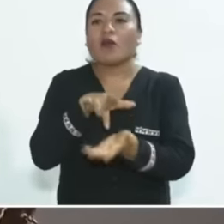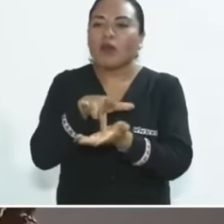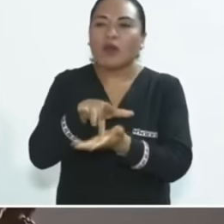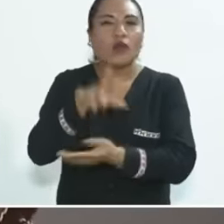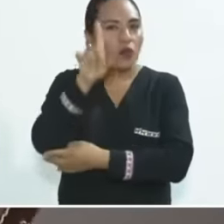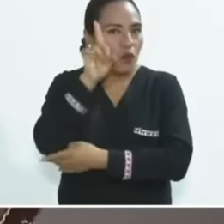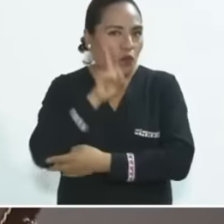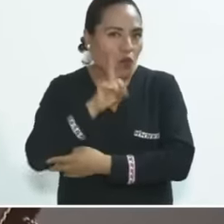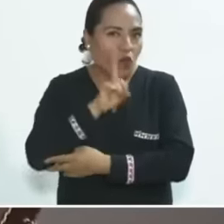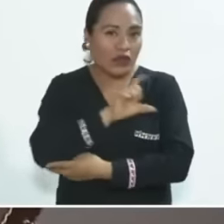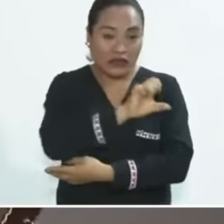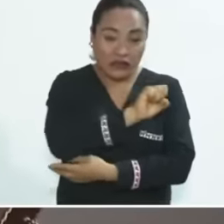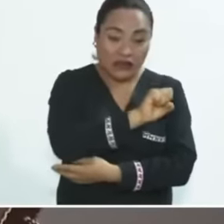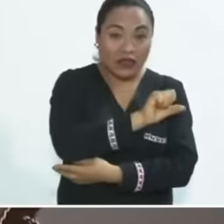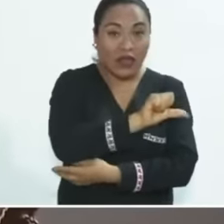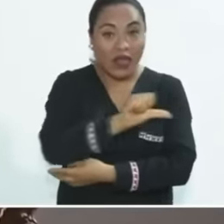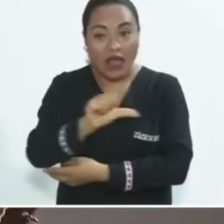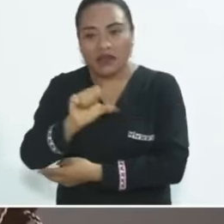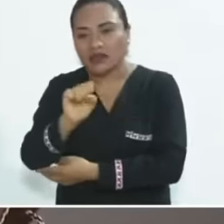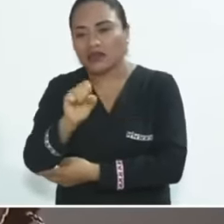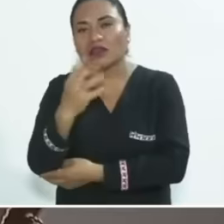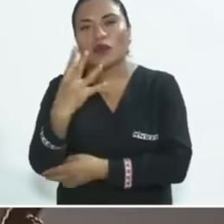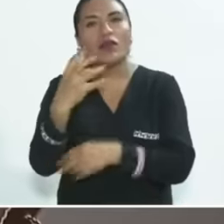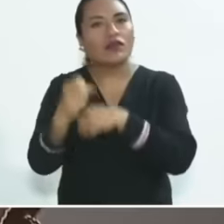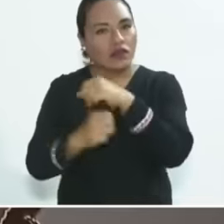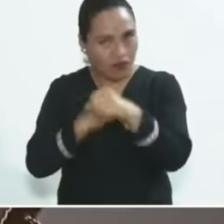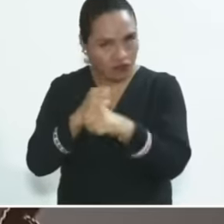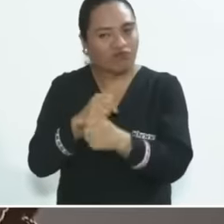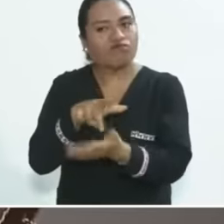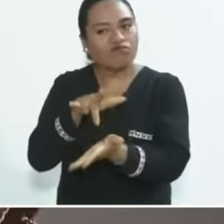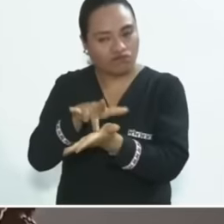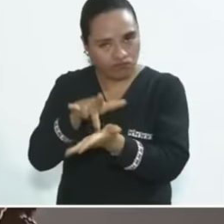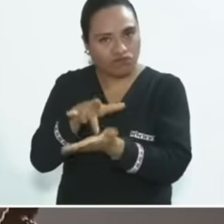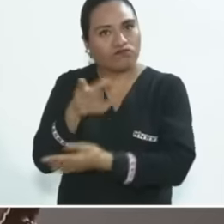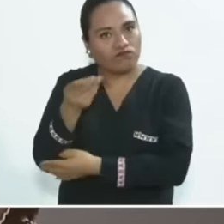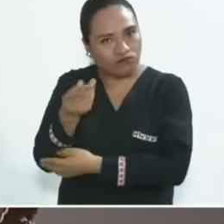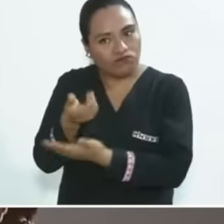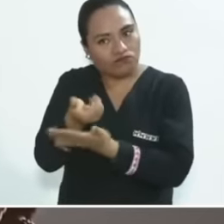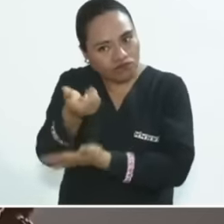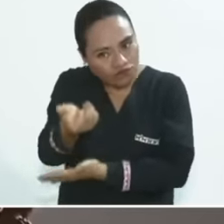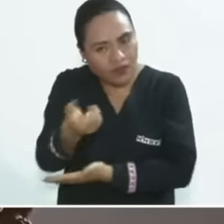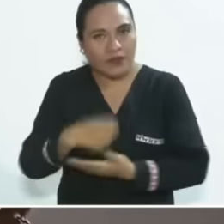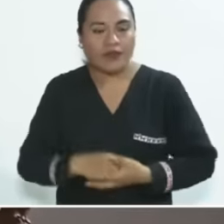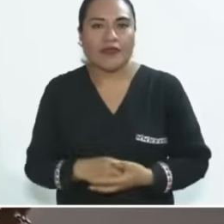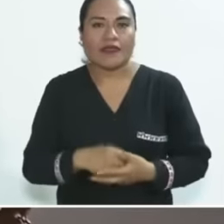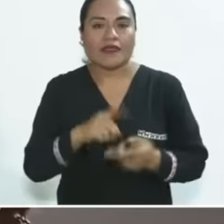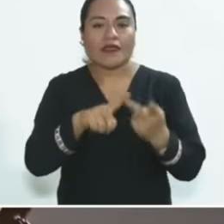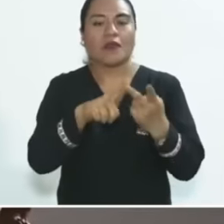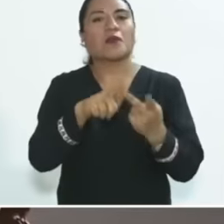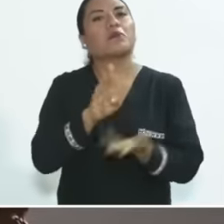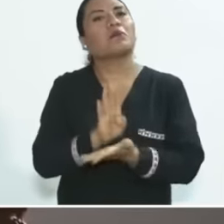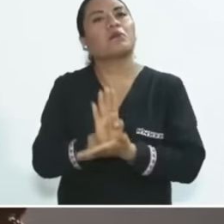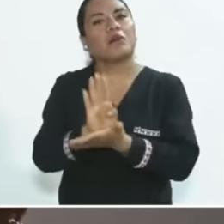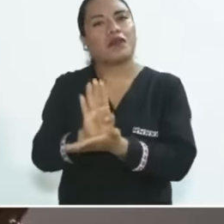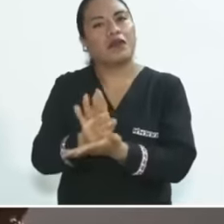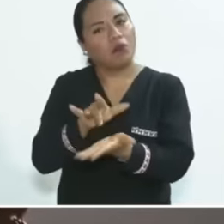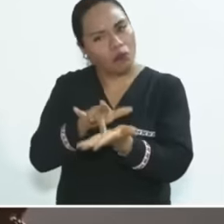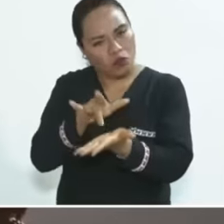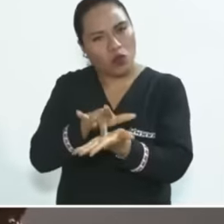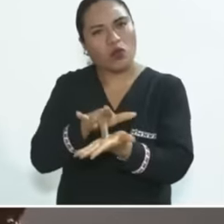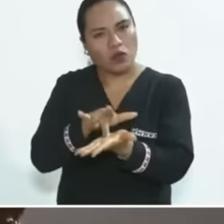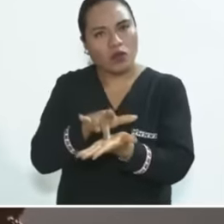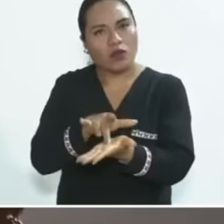las mujeres de 60 a 64 y las becas. Ya se